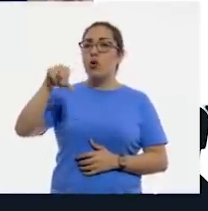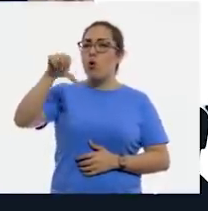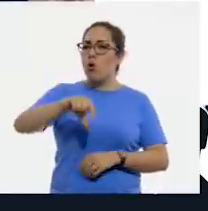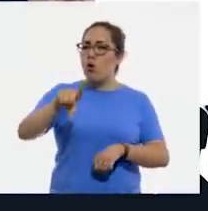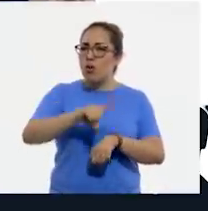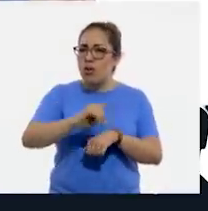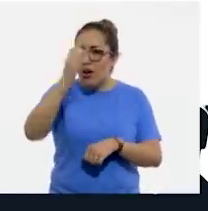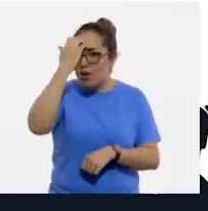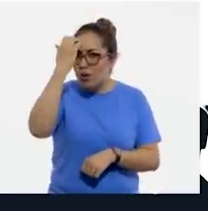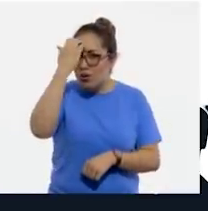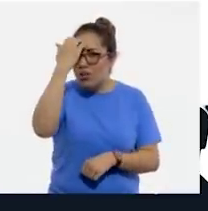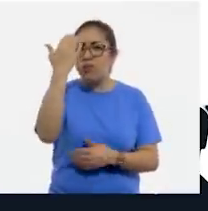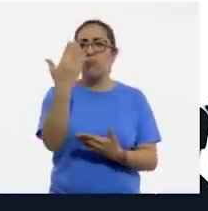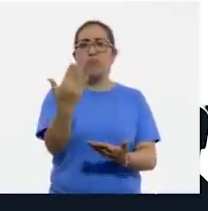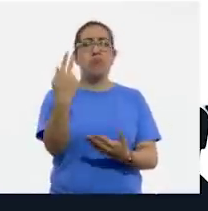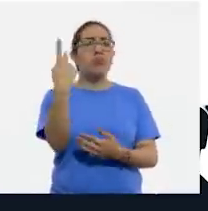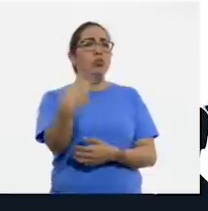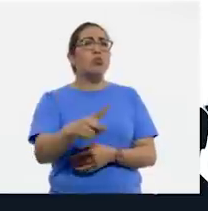cómo funciona nuestra voz.